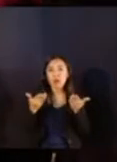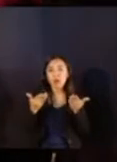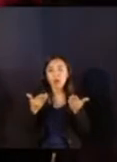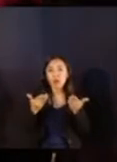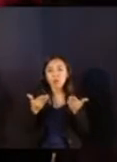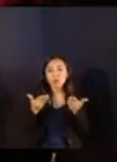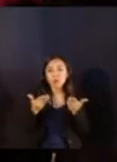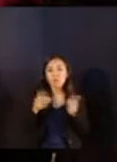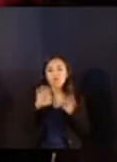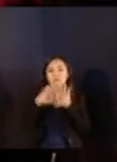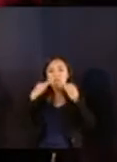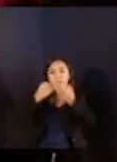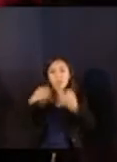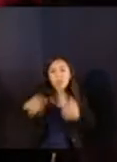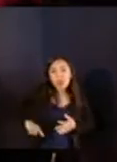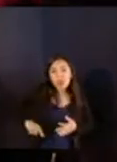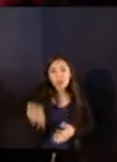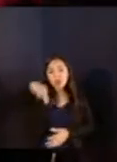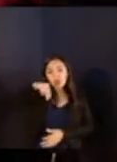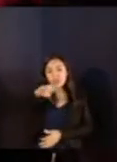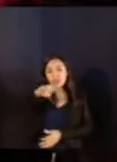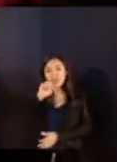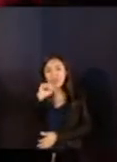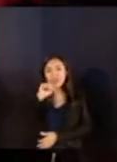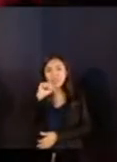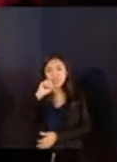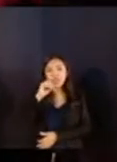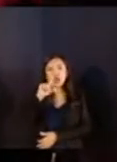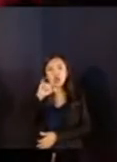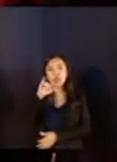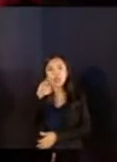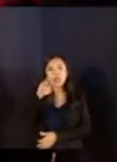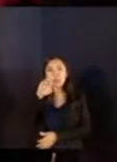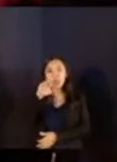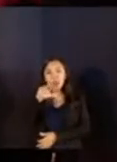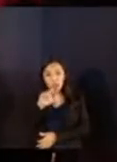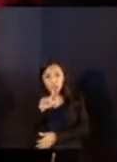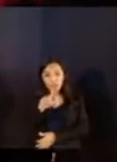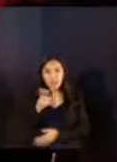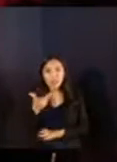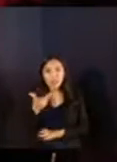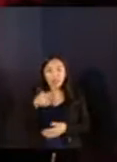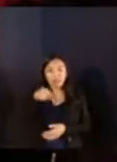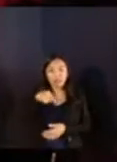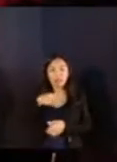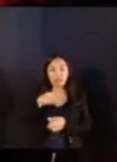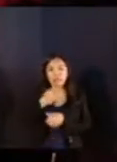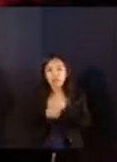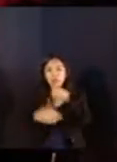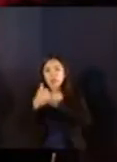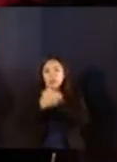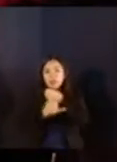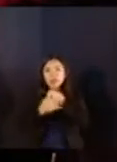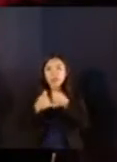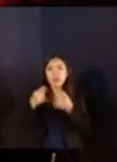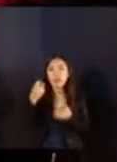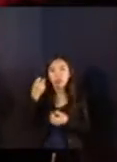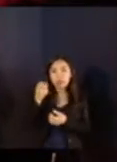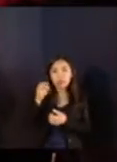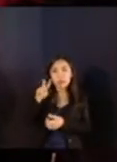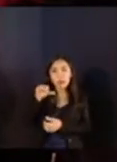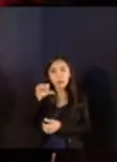todo eso, en la realidad de lo que el proyecto vasconcelista que dio unión al país, pero que sin embargo hoy en día es muy